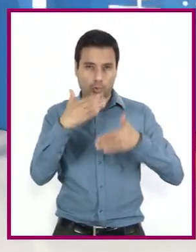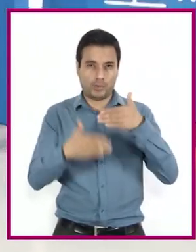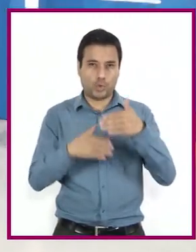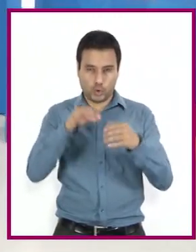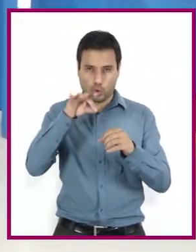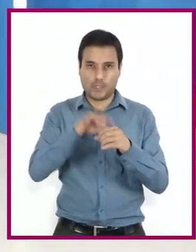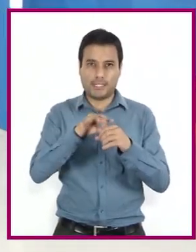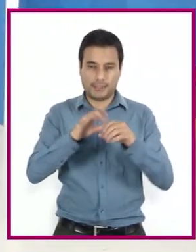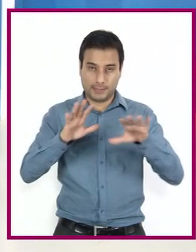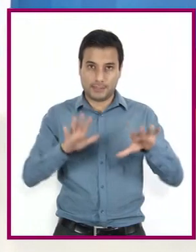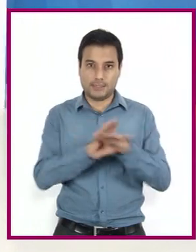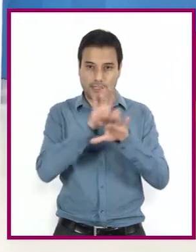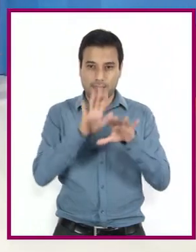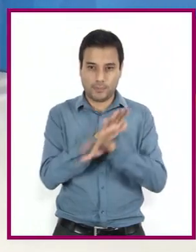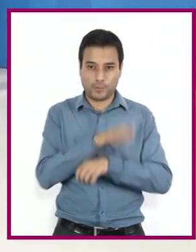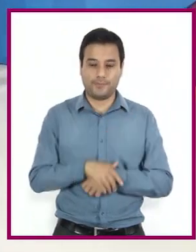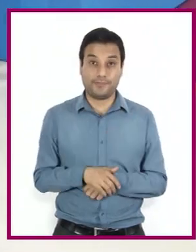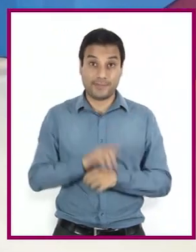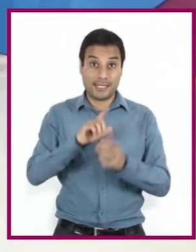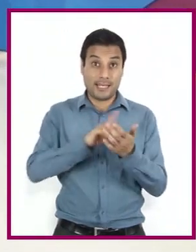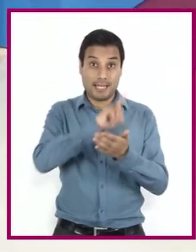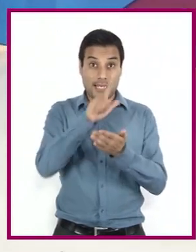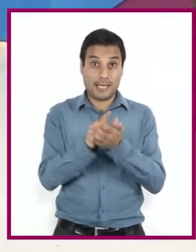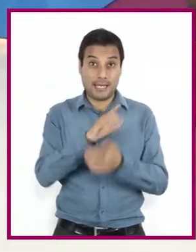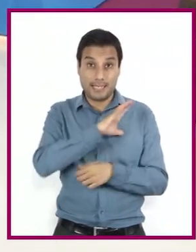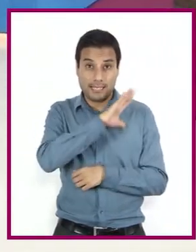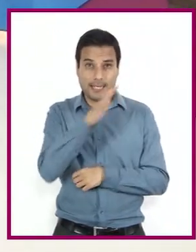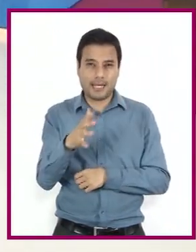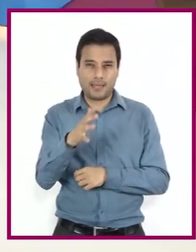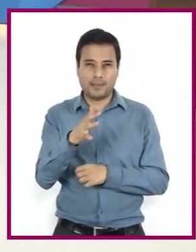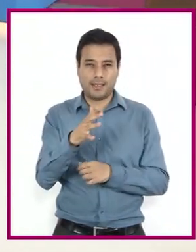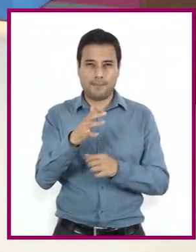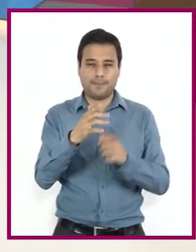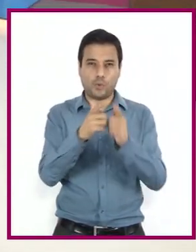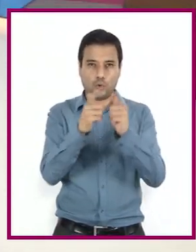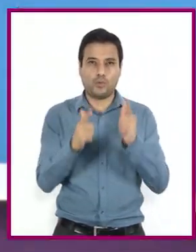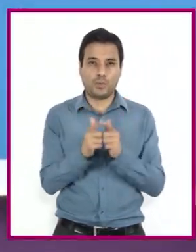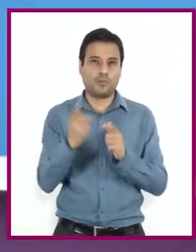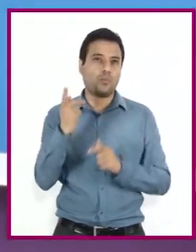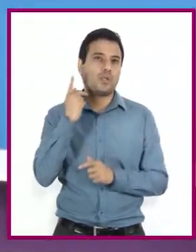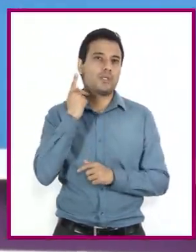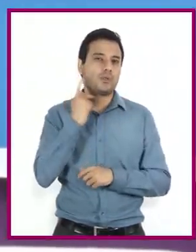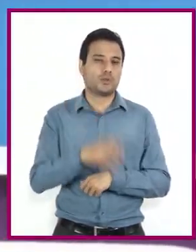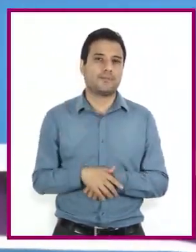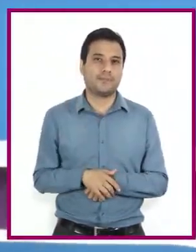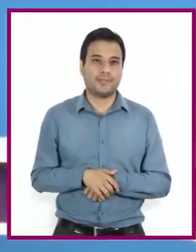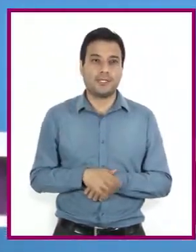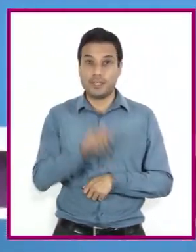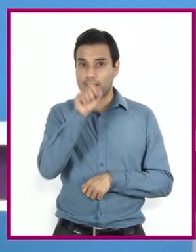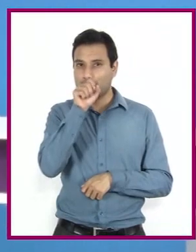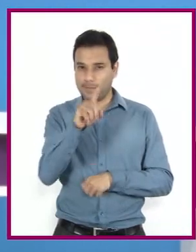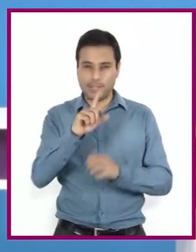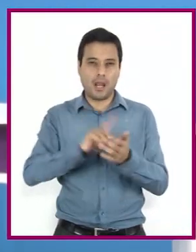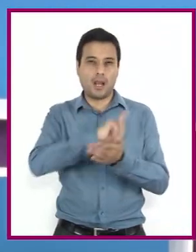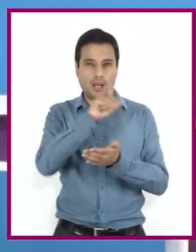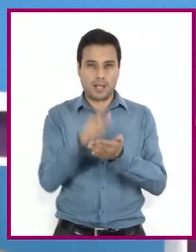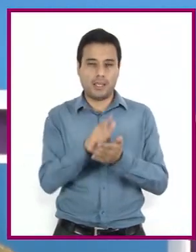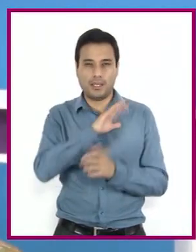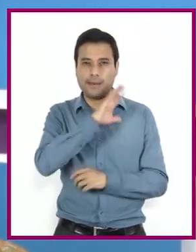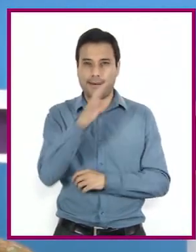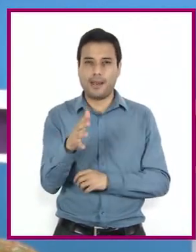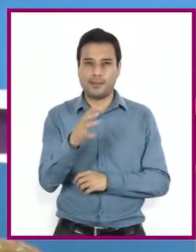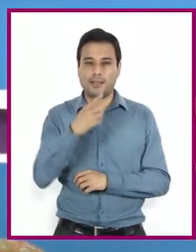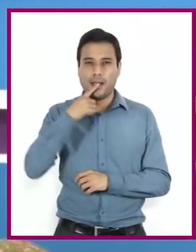Procedimientos Electorales, la Ley General de Partidos Políticos y la Ley General en materia de delitos